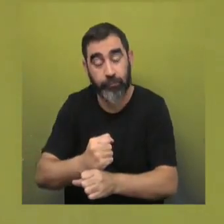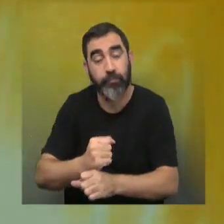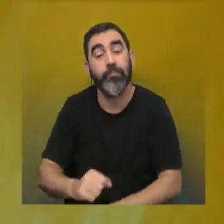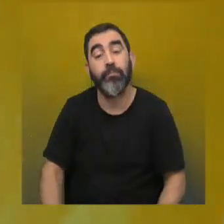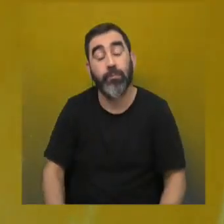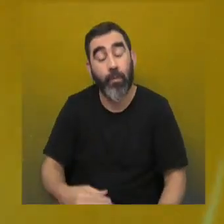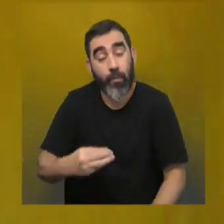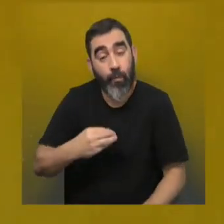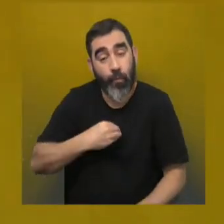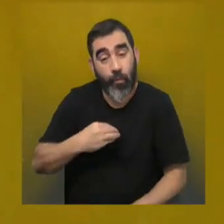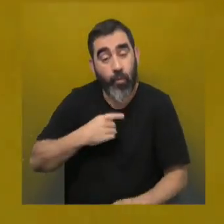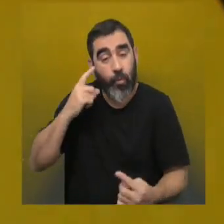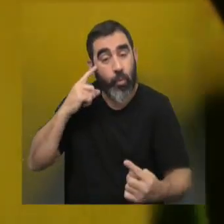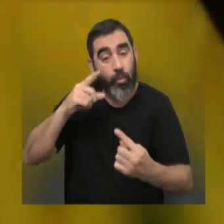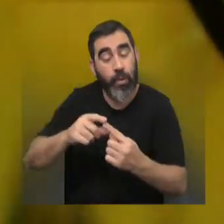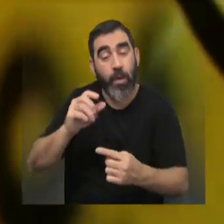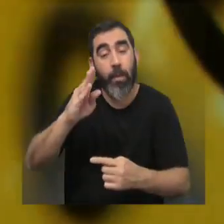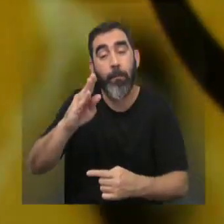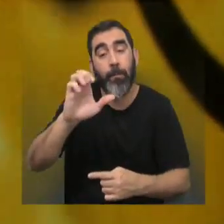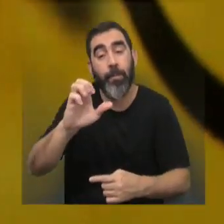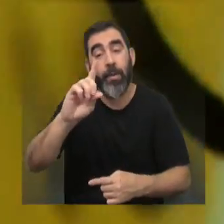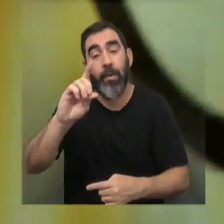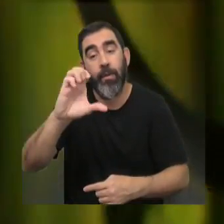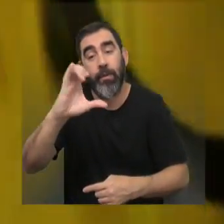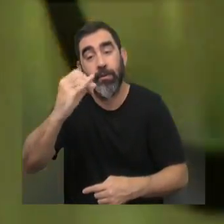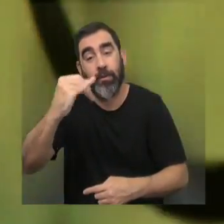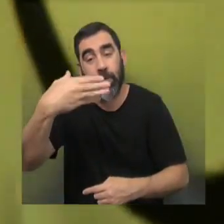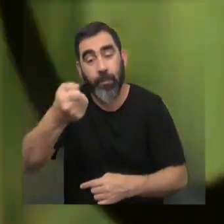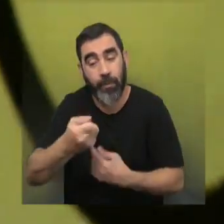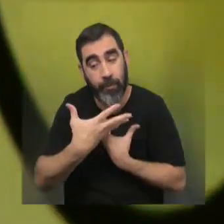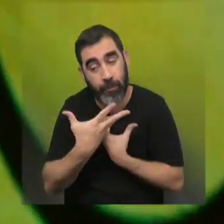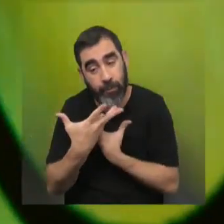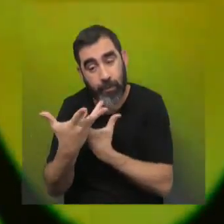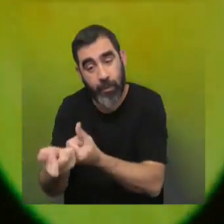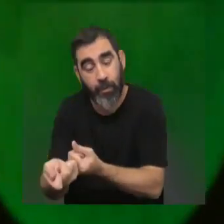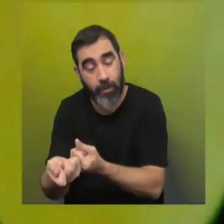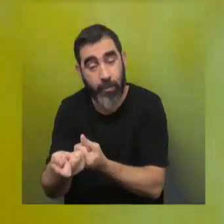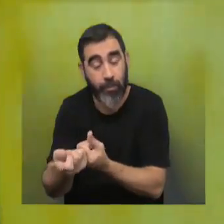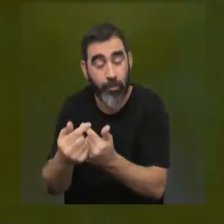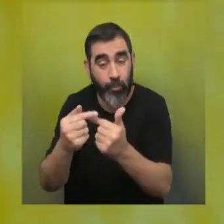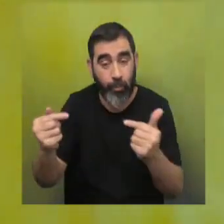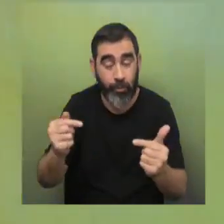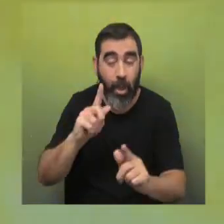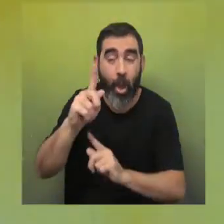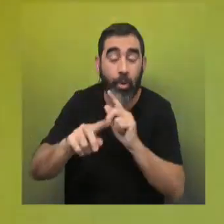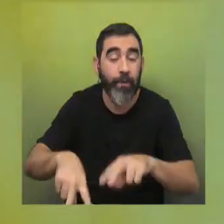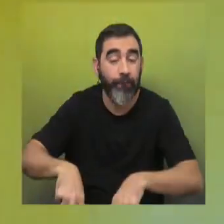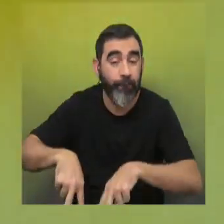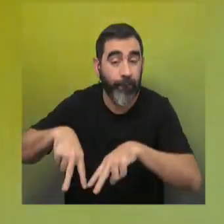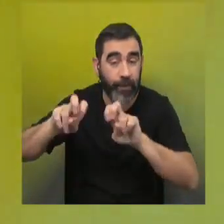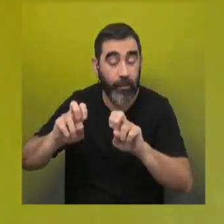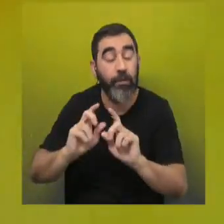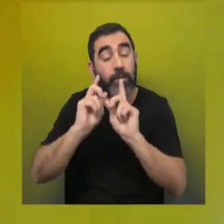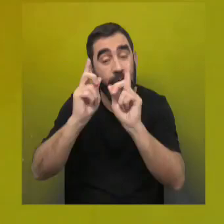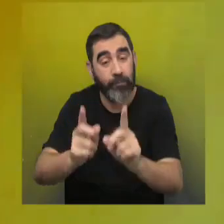la voluntad y la intención de PDCIVA de no solamente apalancar con los medios disponibles algunas investigaciones dentro de este marco,